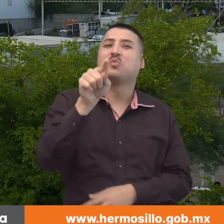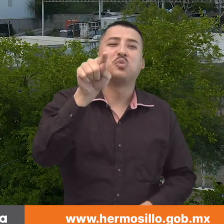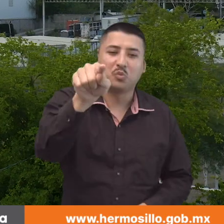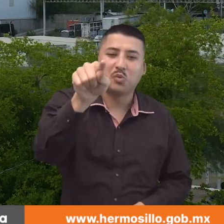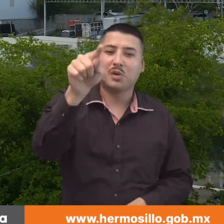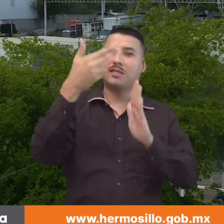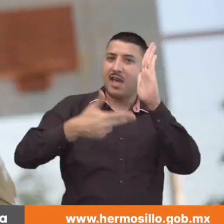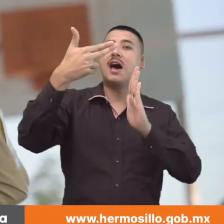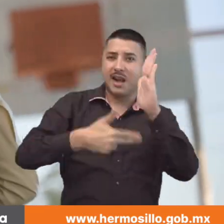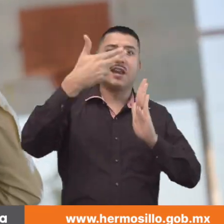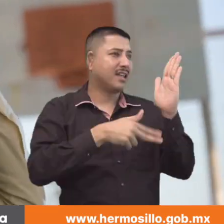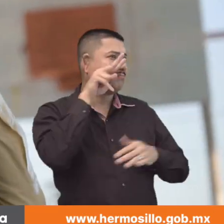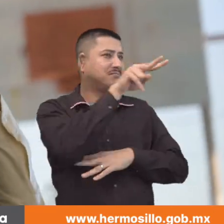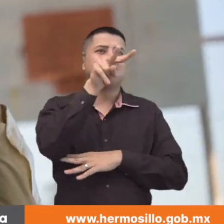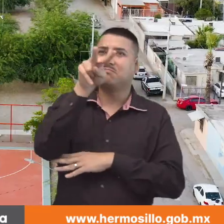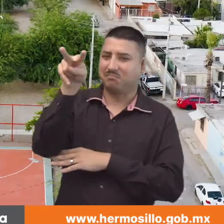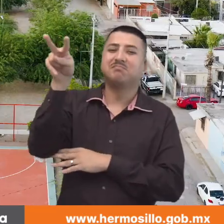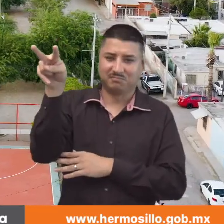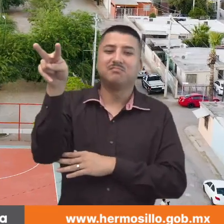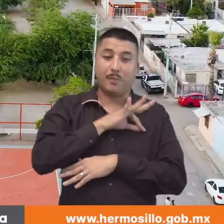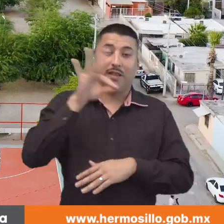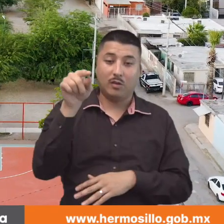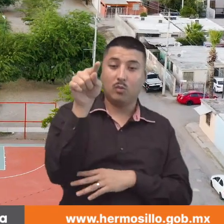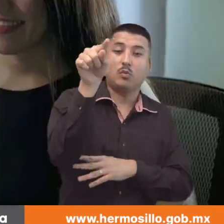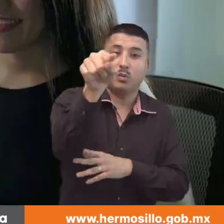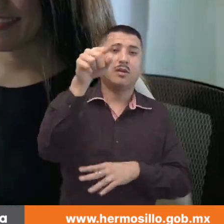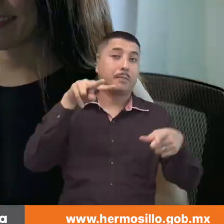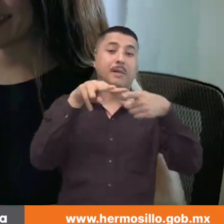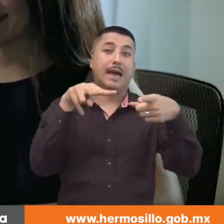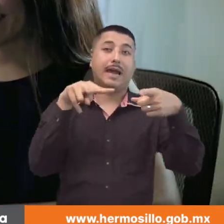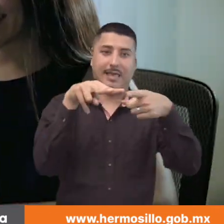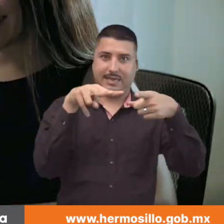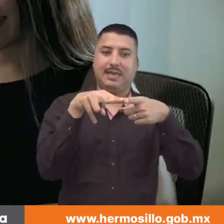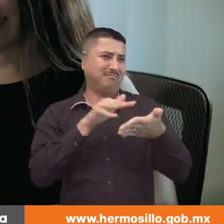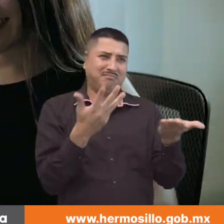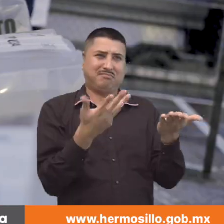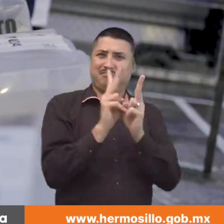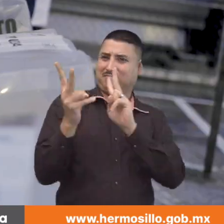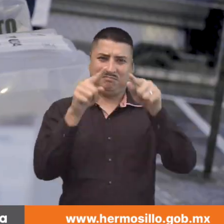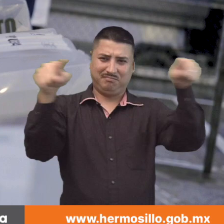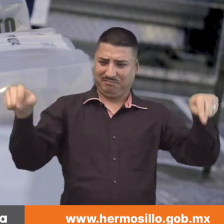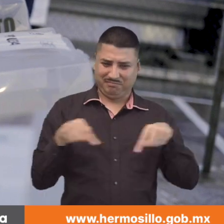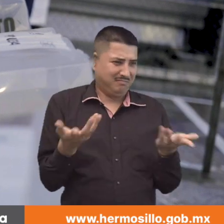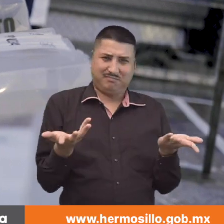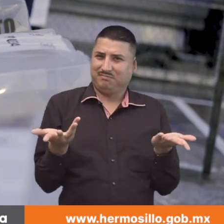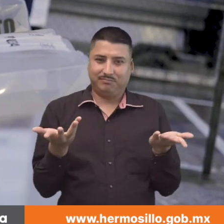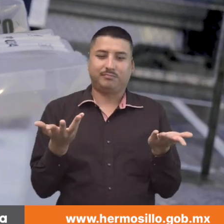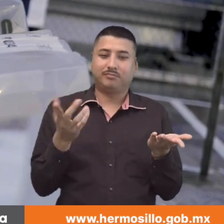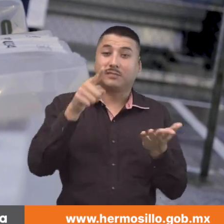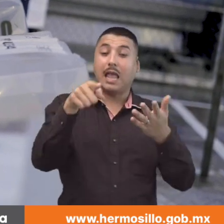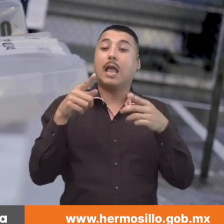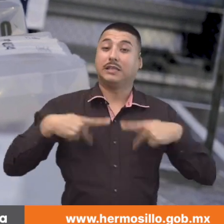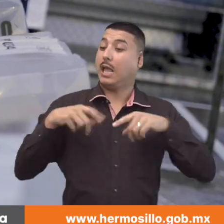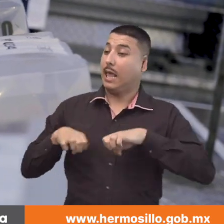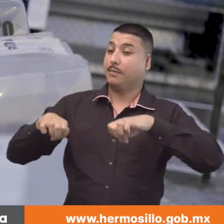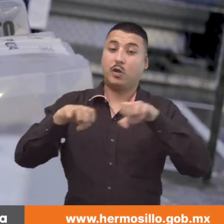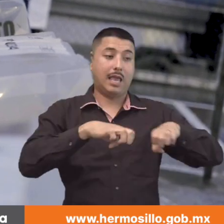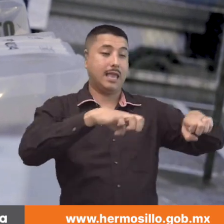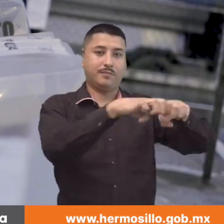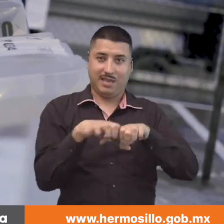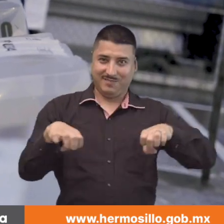o iluminación. También sobre cultura y medio ambiente. ¡Revísalas todas! Porque pronto votarás por la que mejor